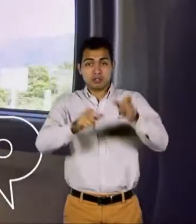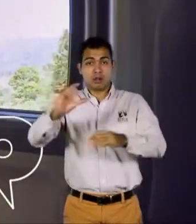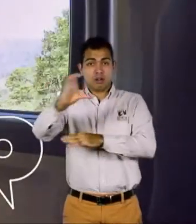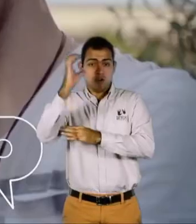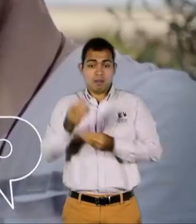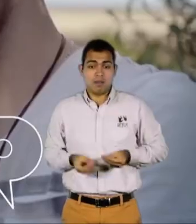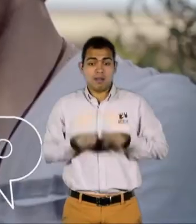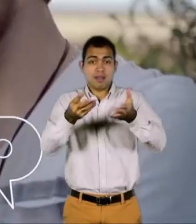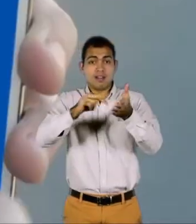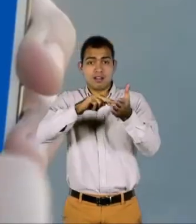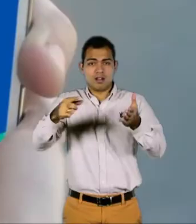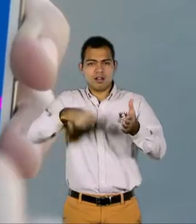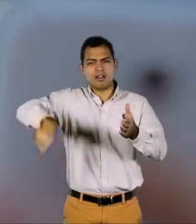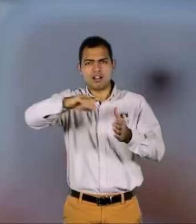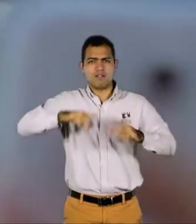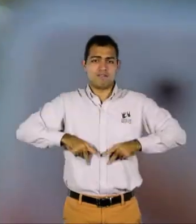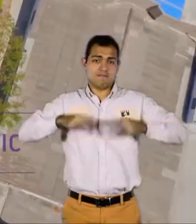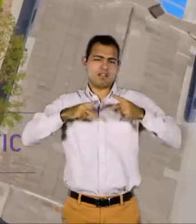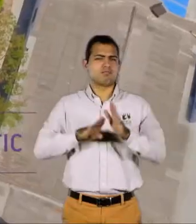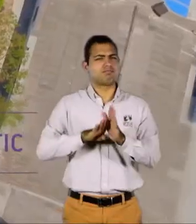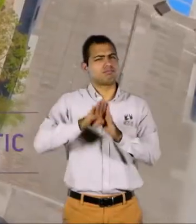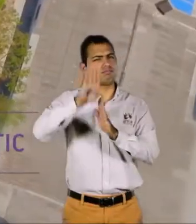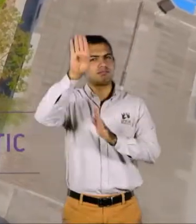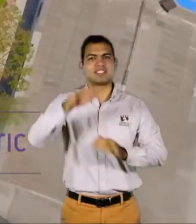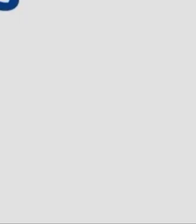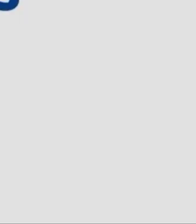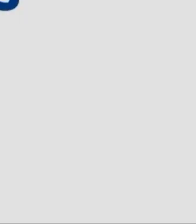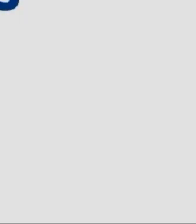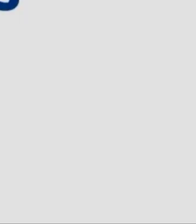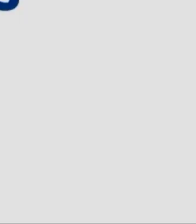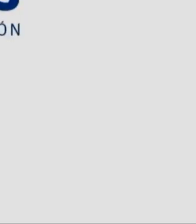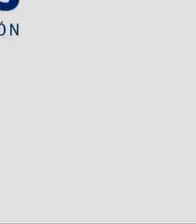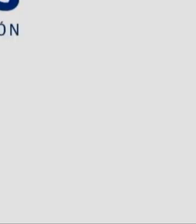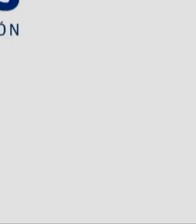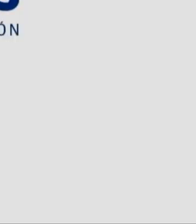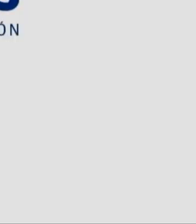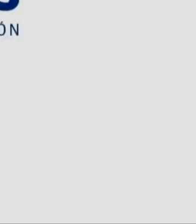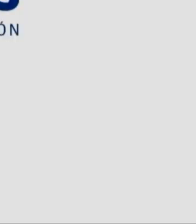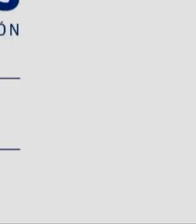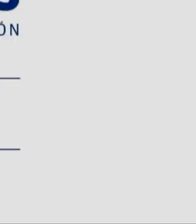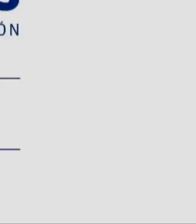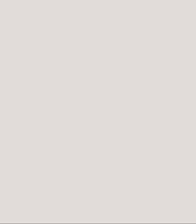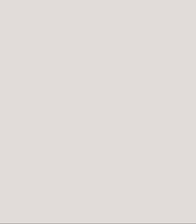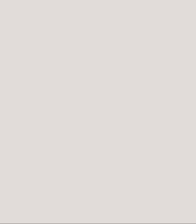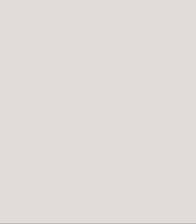www.wifigratis.gov.co. Con tecnología estamos cambiando la vida de los colombianos.